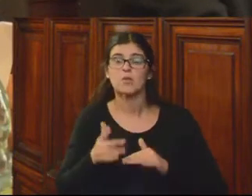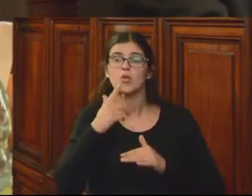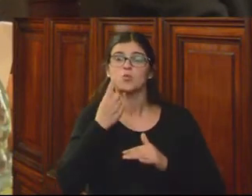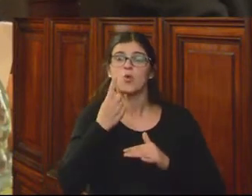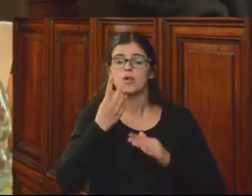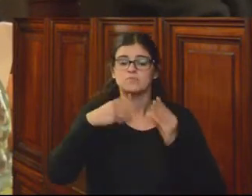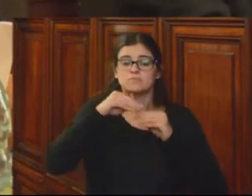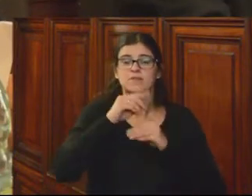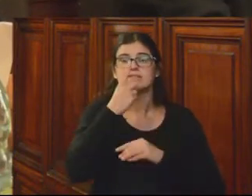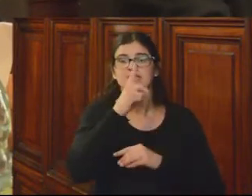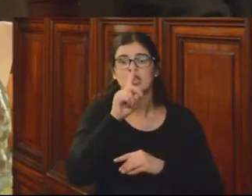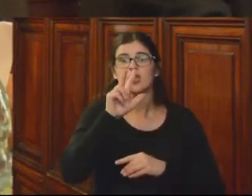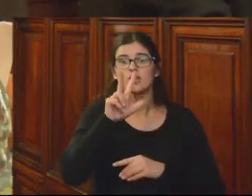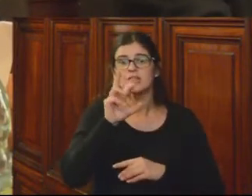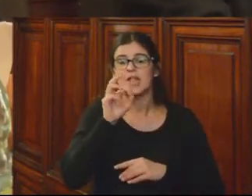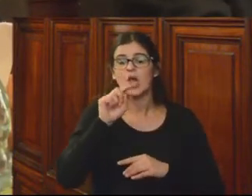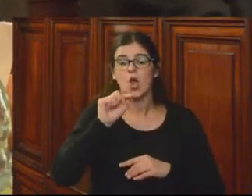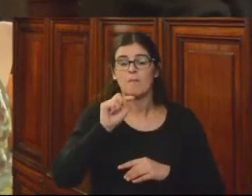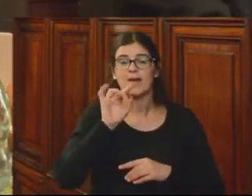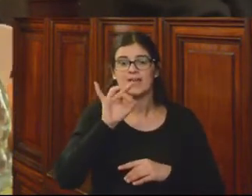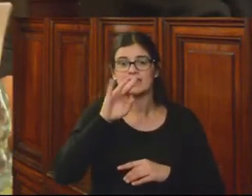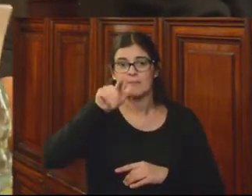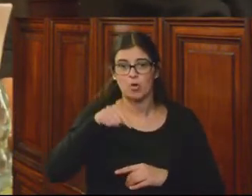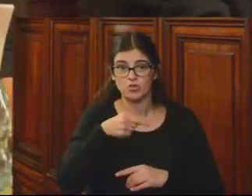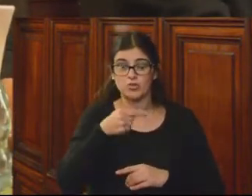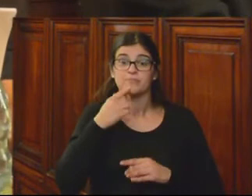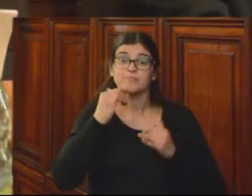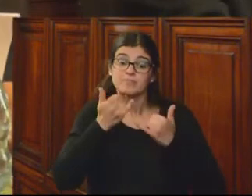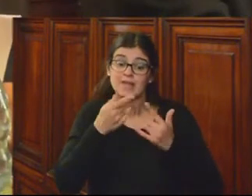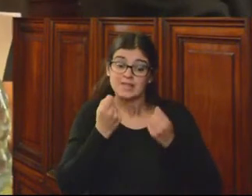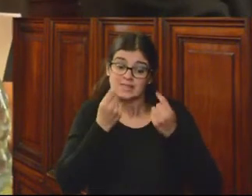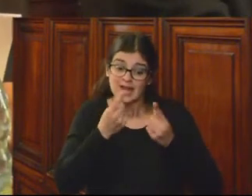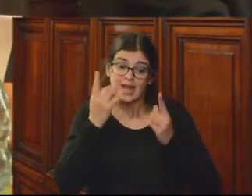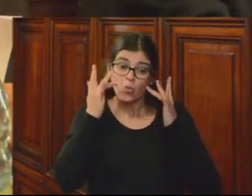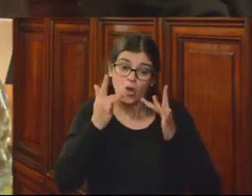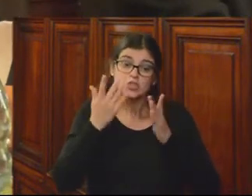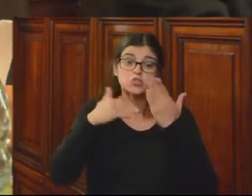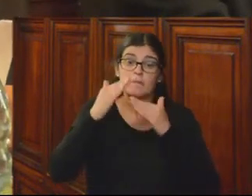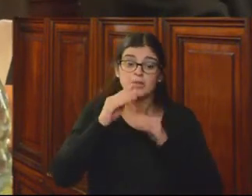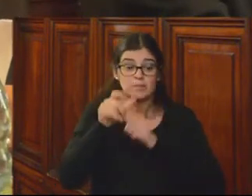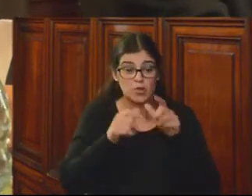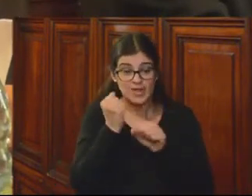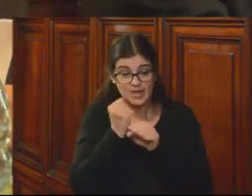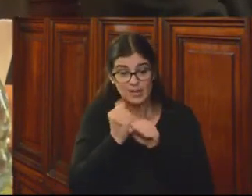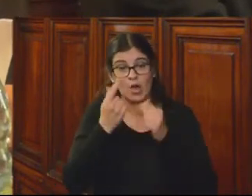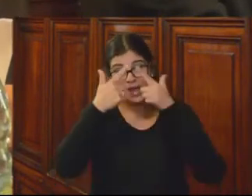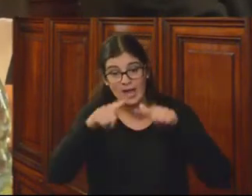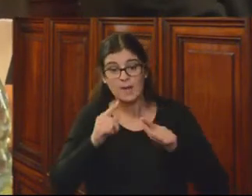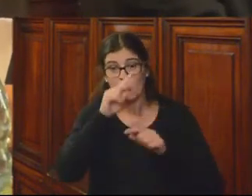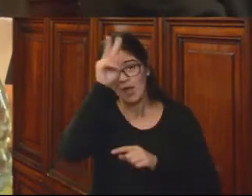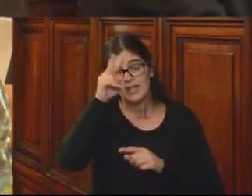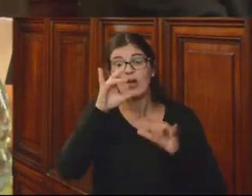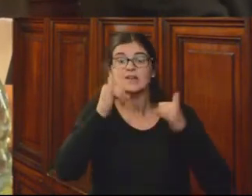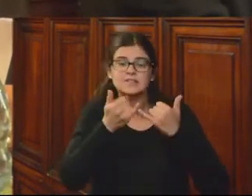de transición de 103,15%. Para dar acceso a la educación superior a poblaciones de trabajadores, campesinos, indígenas, se han